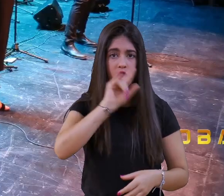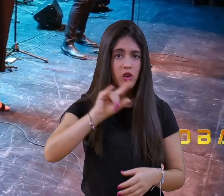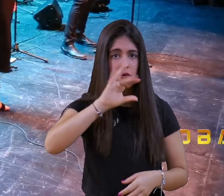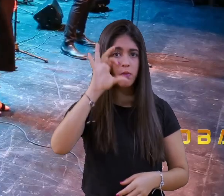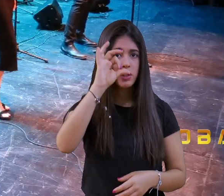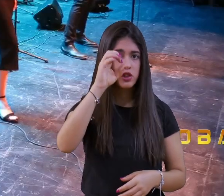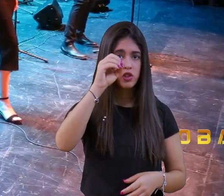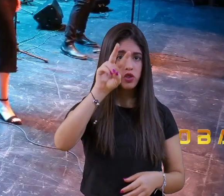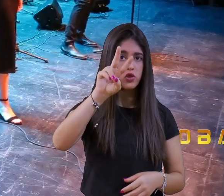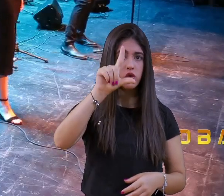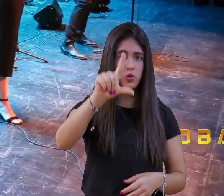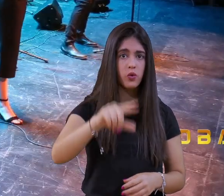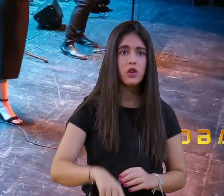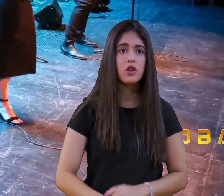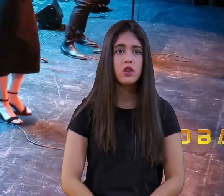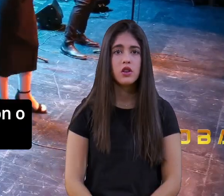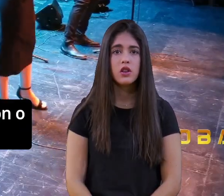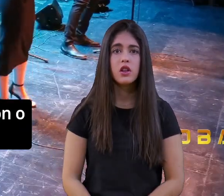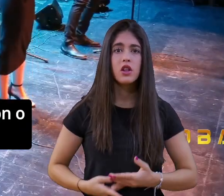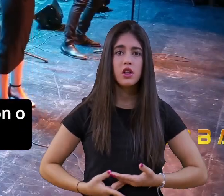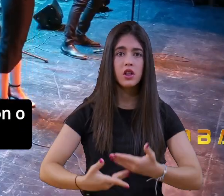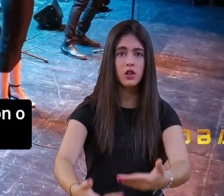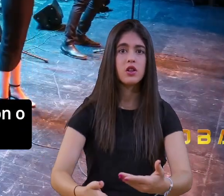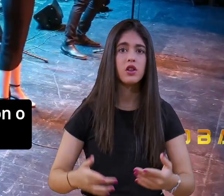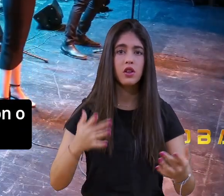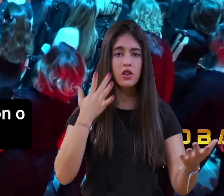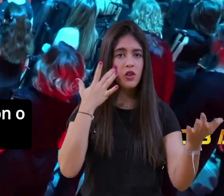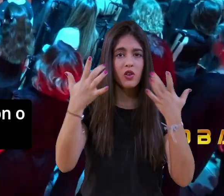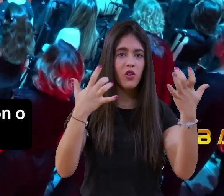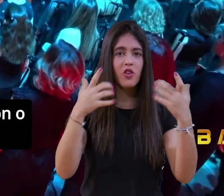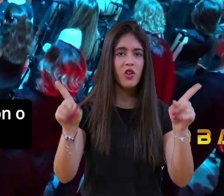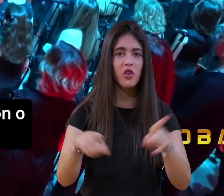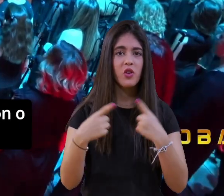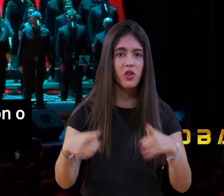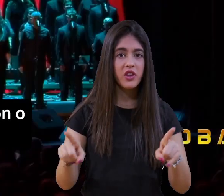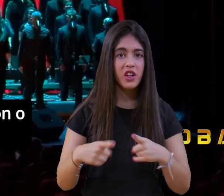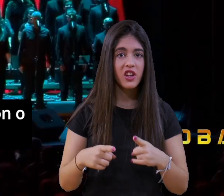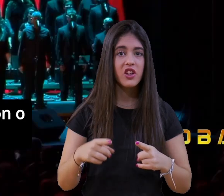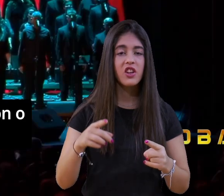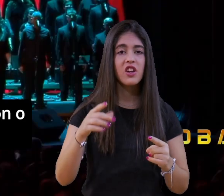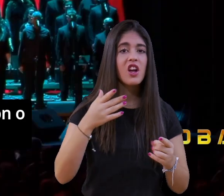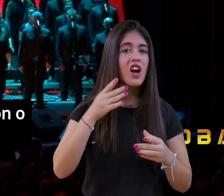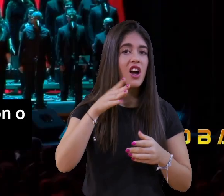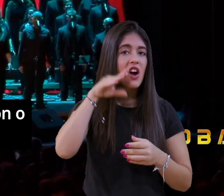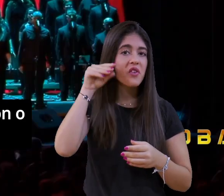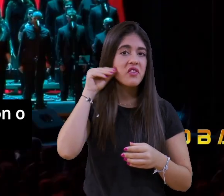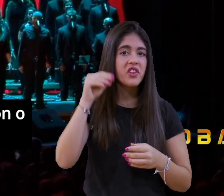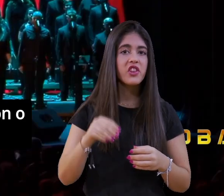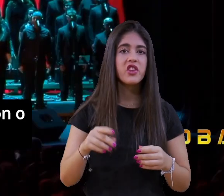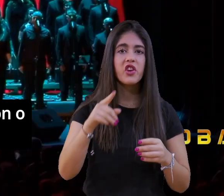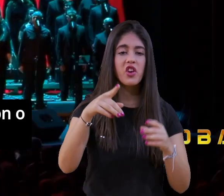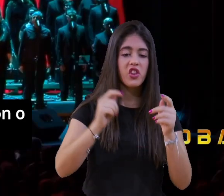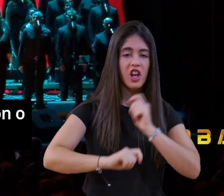Asociación San Rafael Alzheimer y otras demencias. Somnarán temas de Aretha Franklin, Beyoncé, Michael Jackson o ABBA.